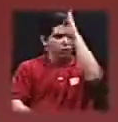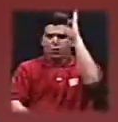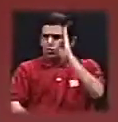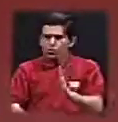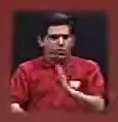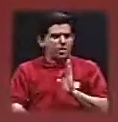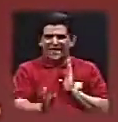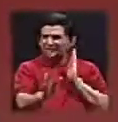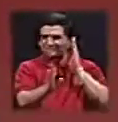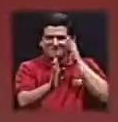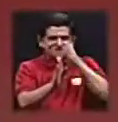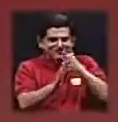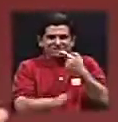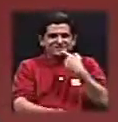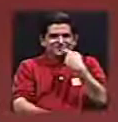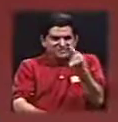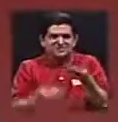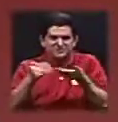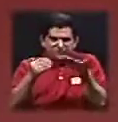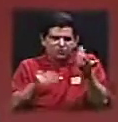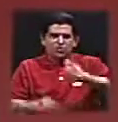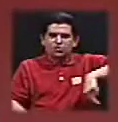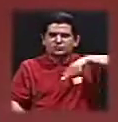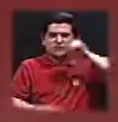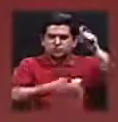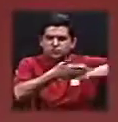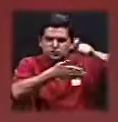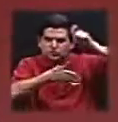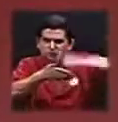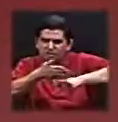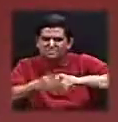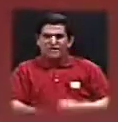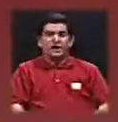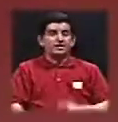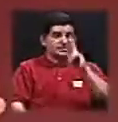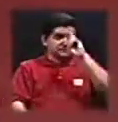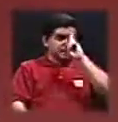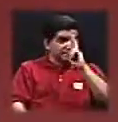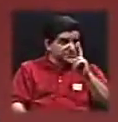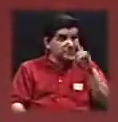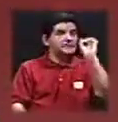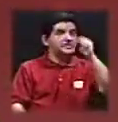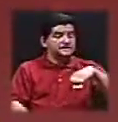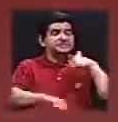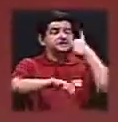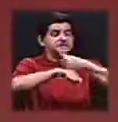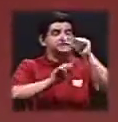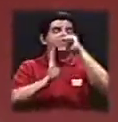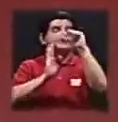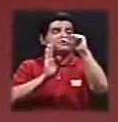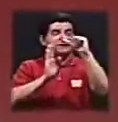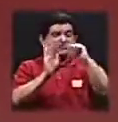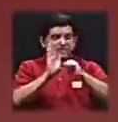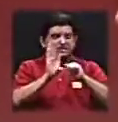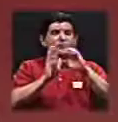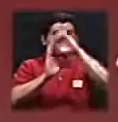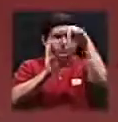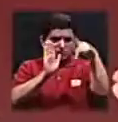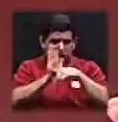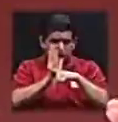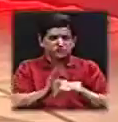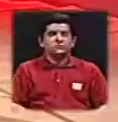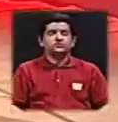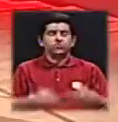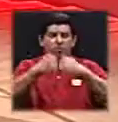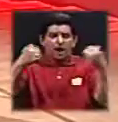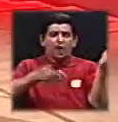y expresamente está enunciado en las cosas que hemos suscrito que se respetará lo que establece la Constitución respecto a la autonomía universitaria. Pero